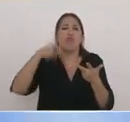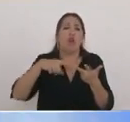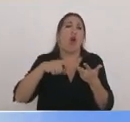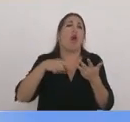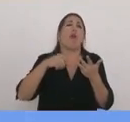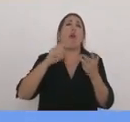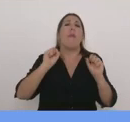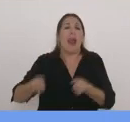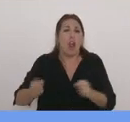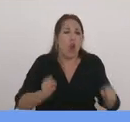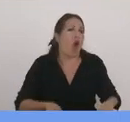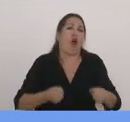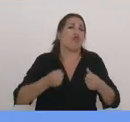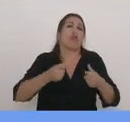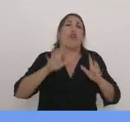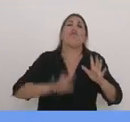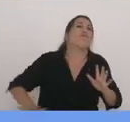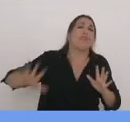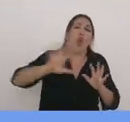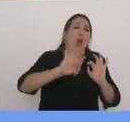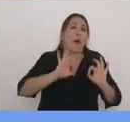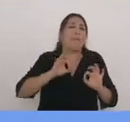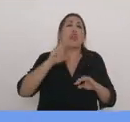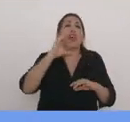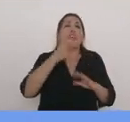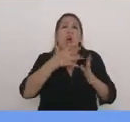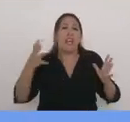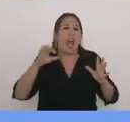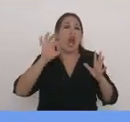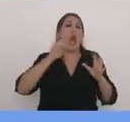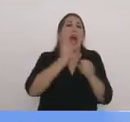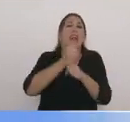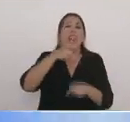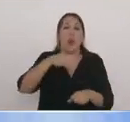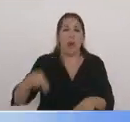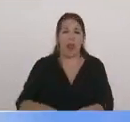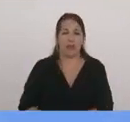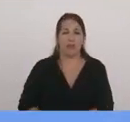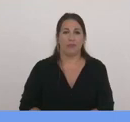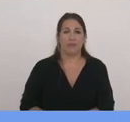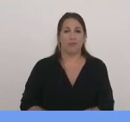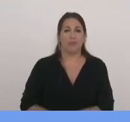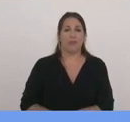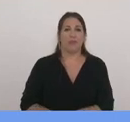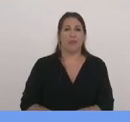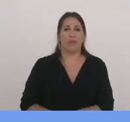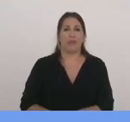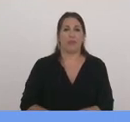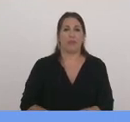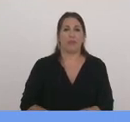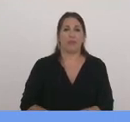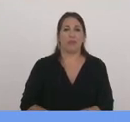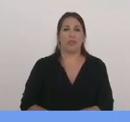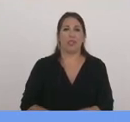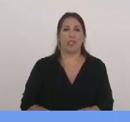Bariloche, todo lo que bordea de Río Negro a Neuquén. No están